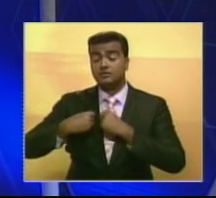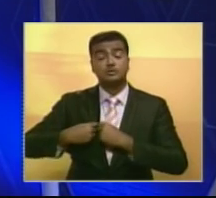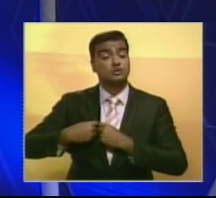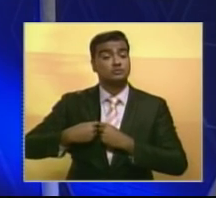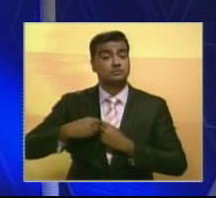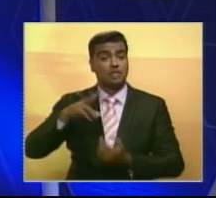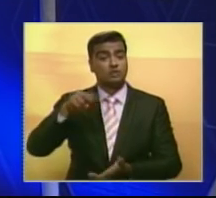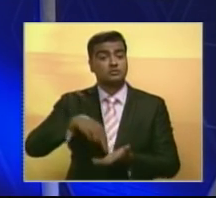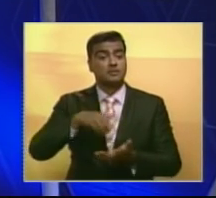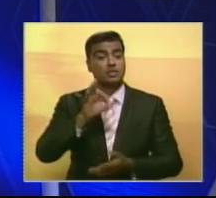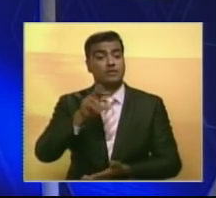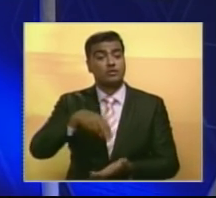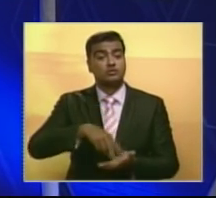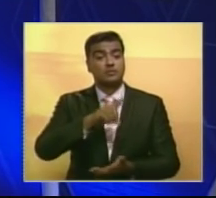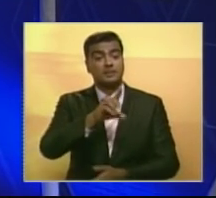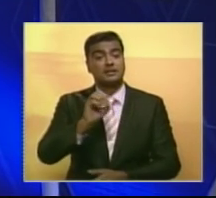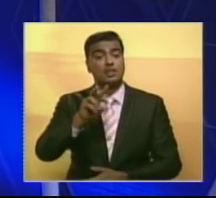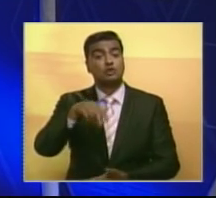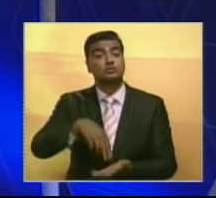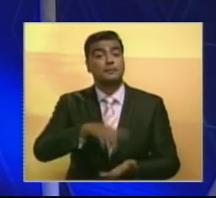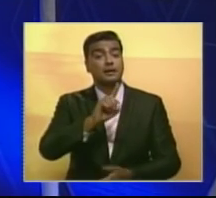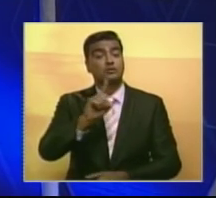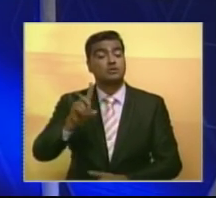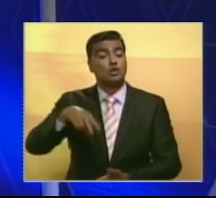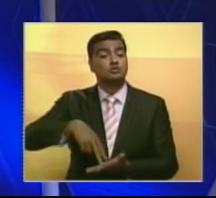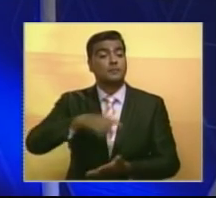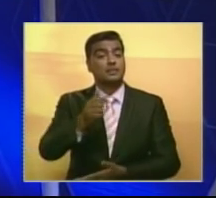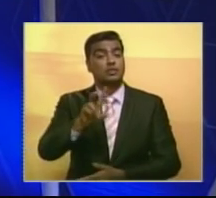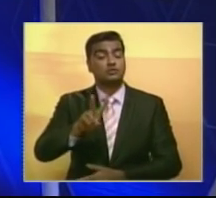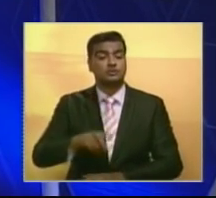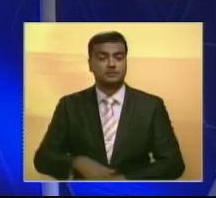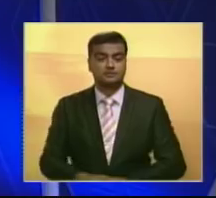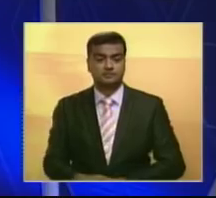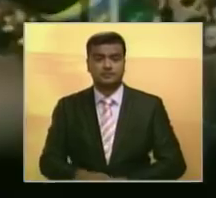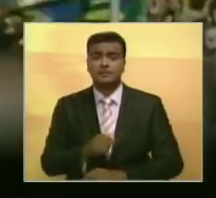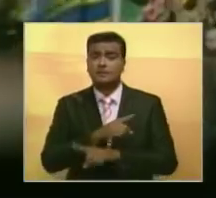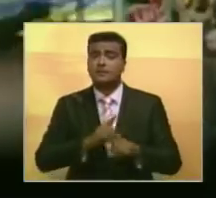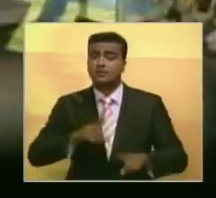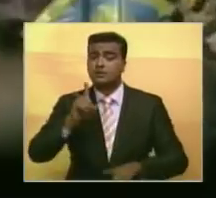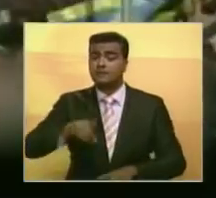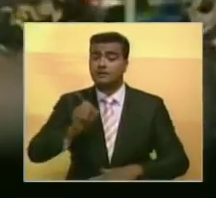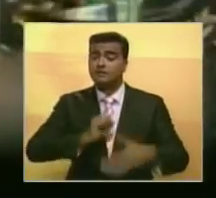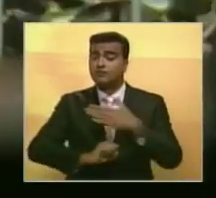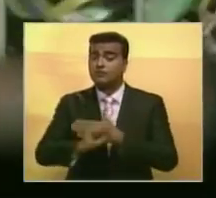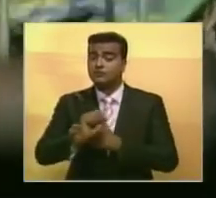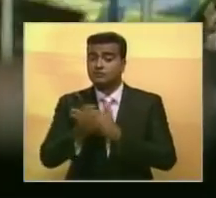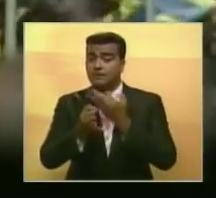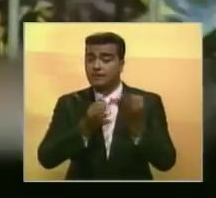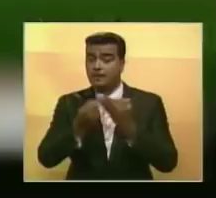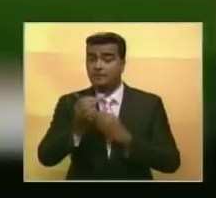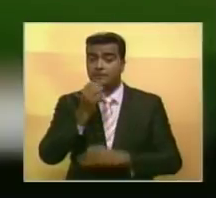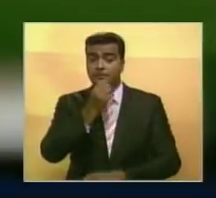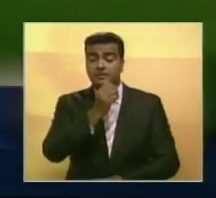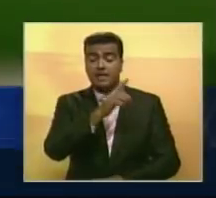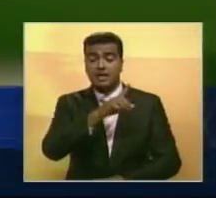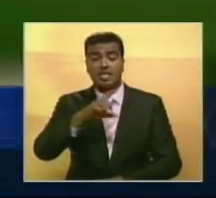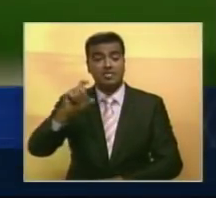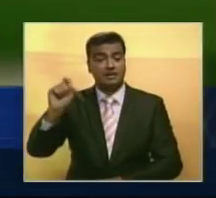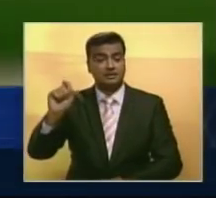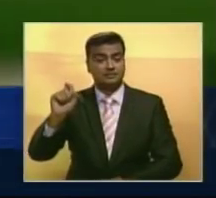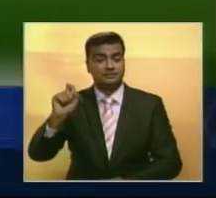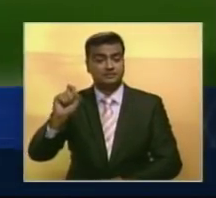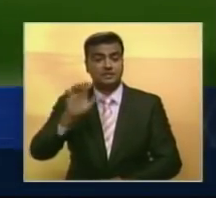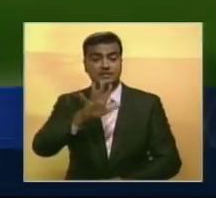ediciones 2009, 2010, 2011 y 2012. Pero también continuamos con fútbol y nos vamos a Italia, donde el Napoli goleó al